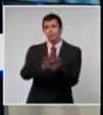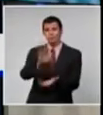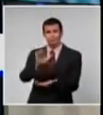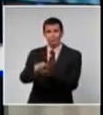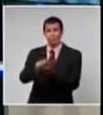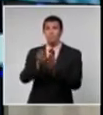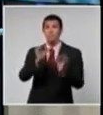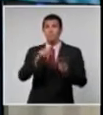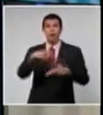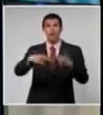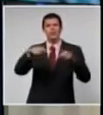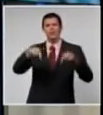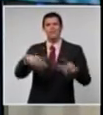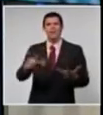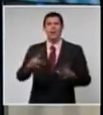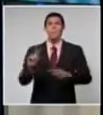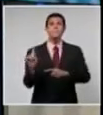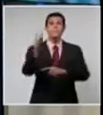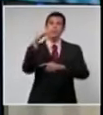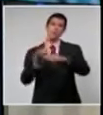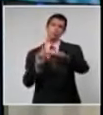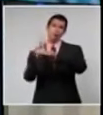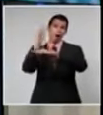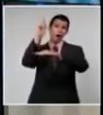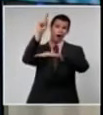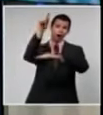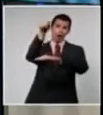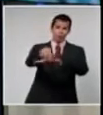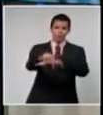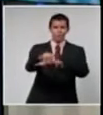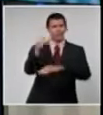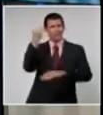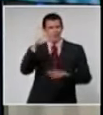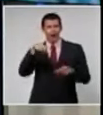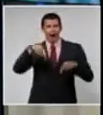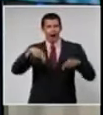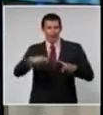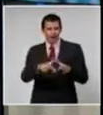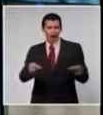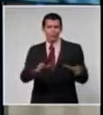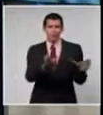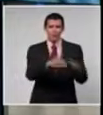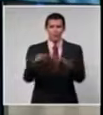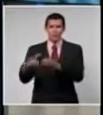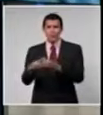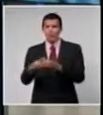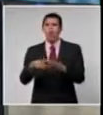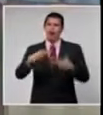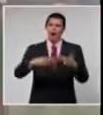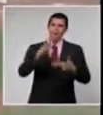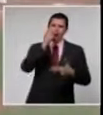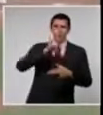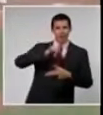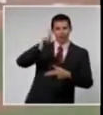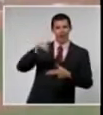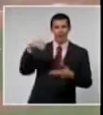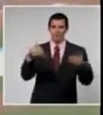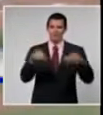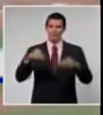primer jonrón en las grandes ligas del béisbol japonés y además remolcó dos carreras. El máscara de los